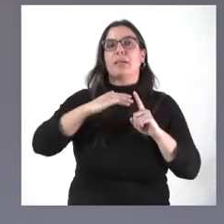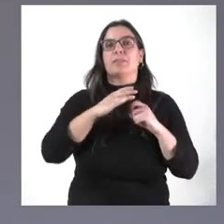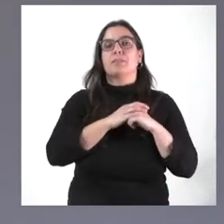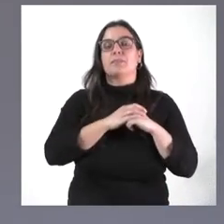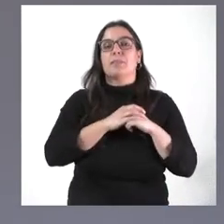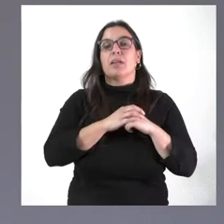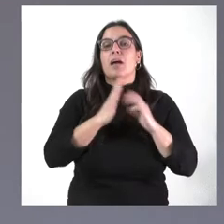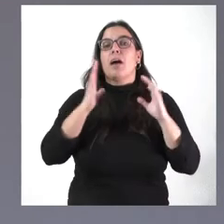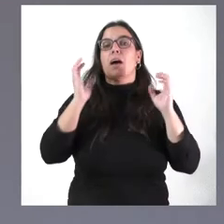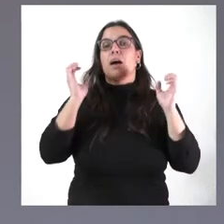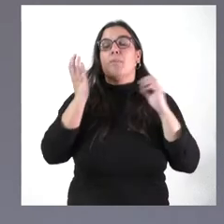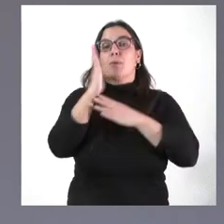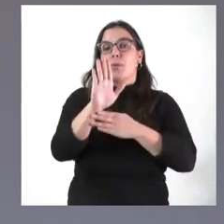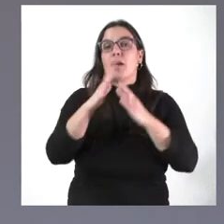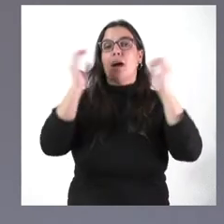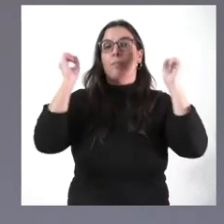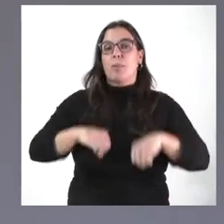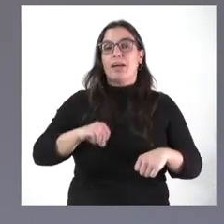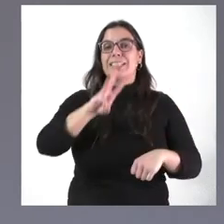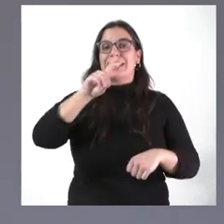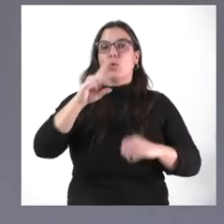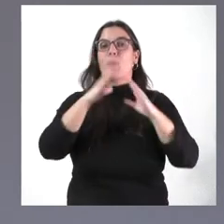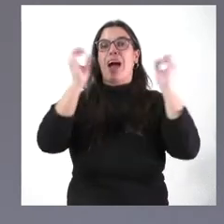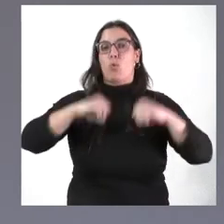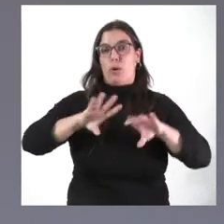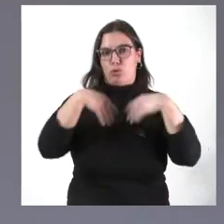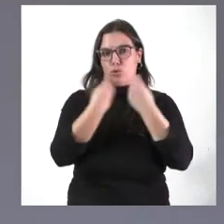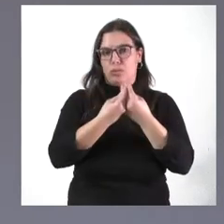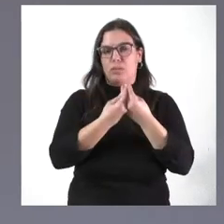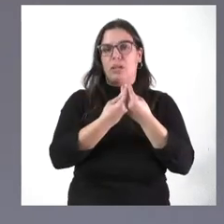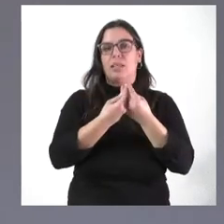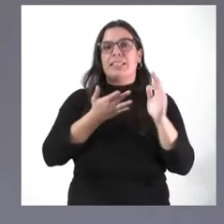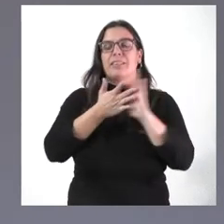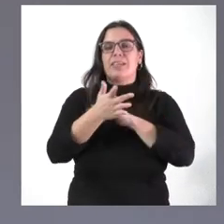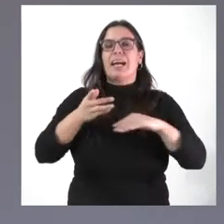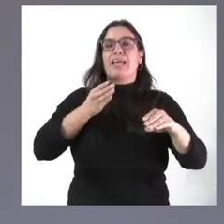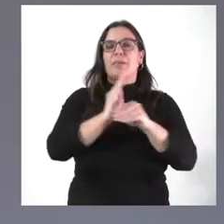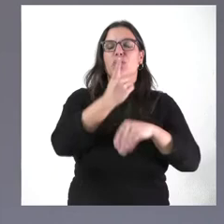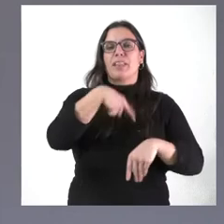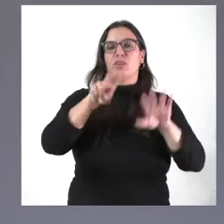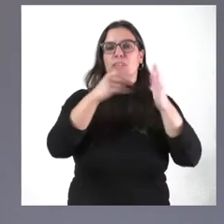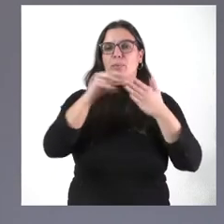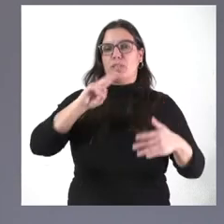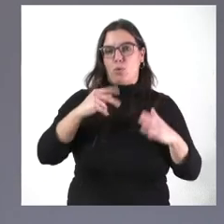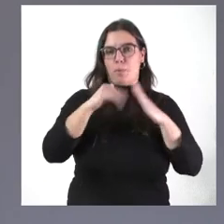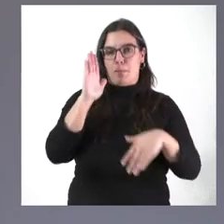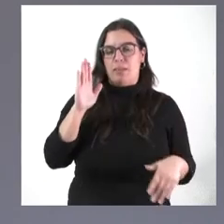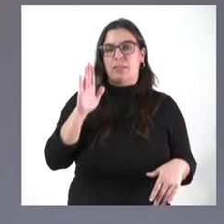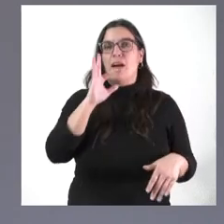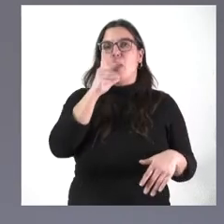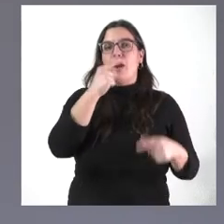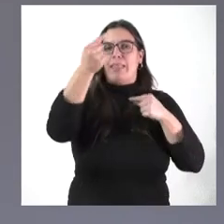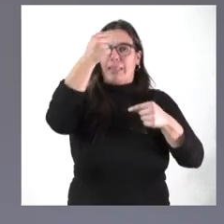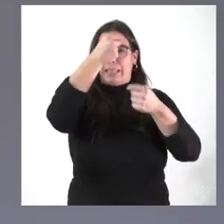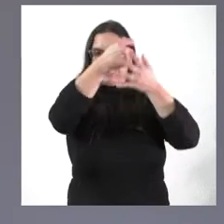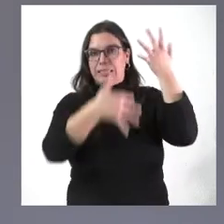la aprobación de 31 acuerdos en total que constituyen inversiones de más de 107 millones de euros que voy a pasar a desglosar